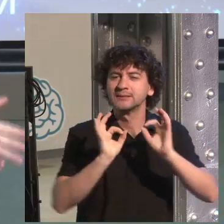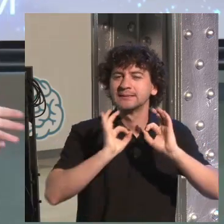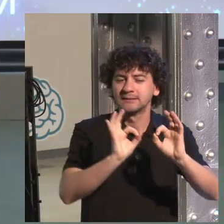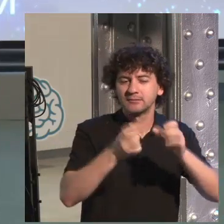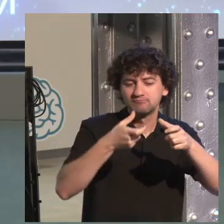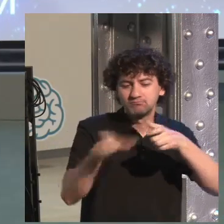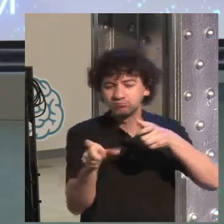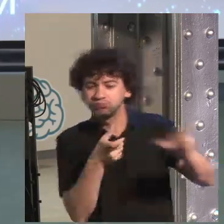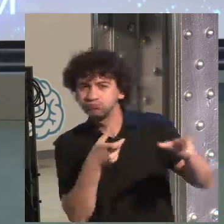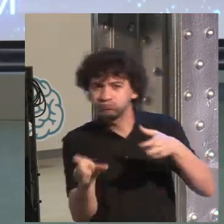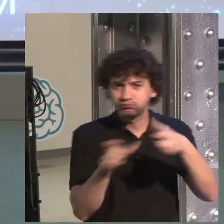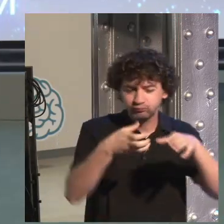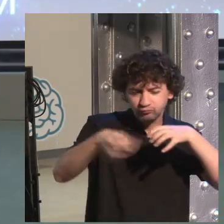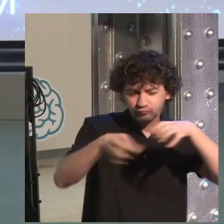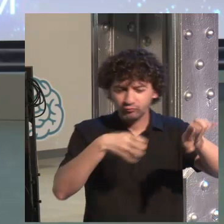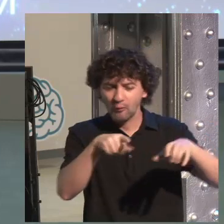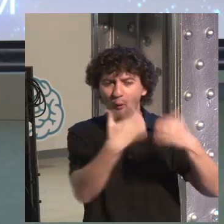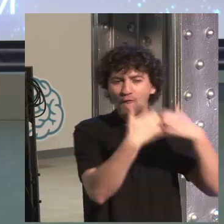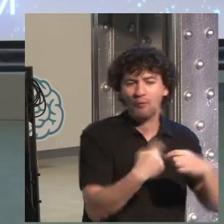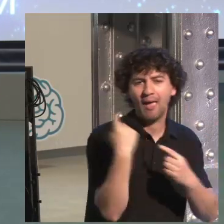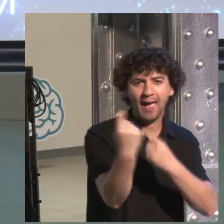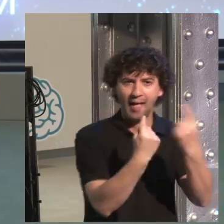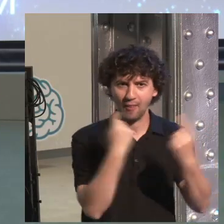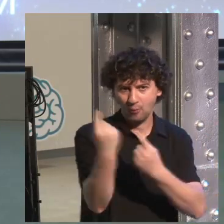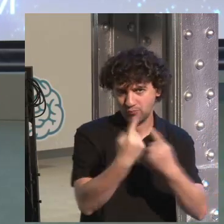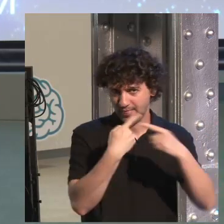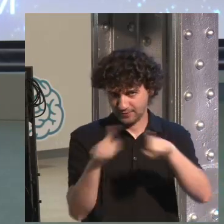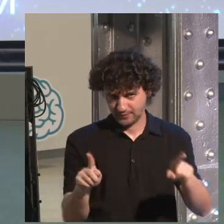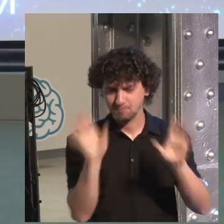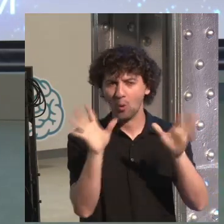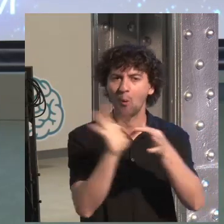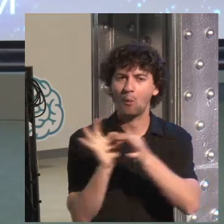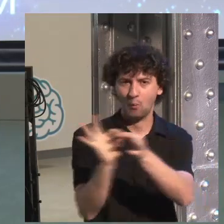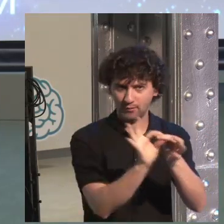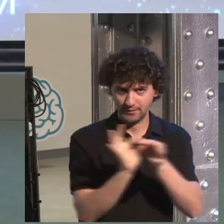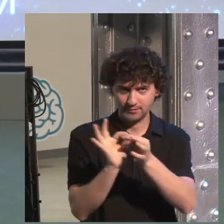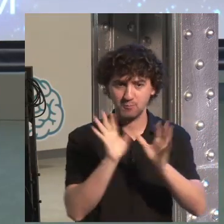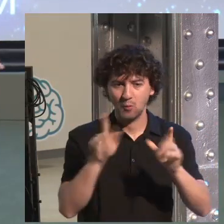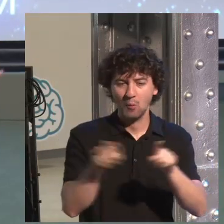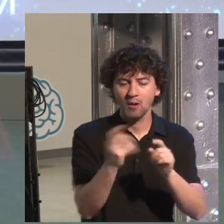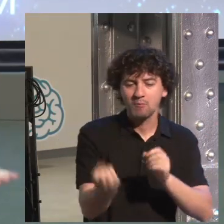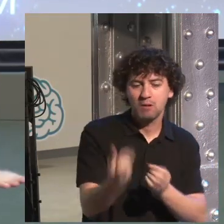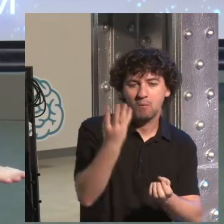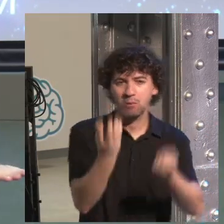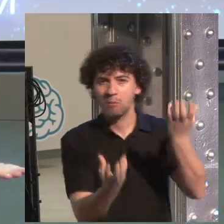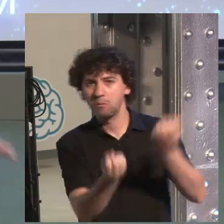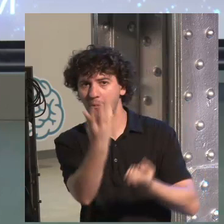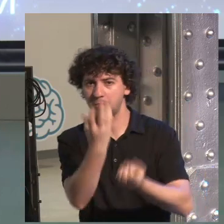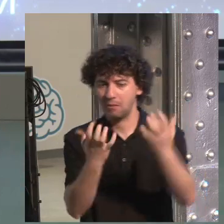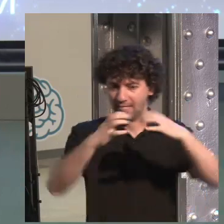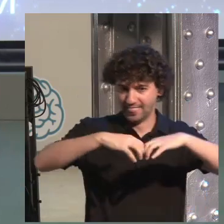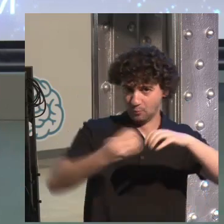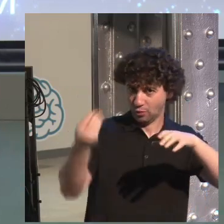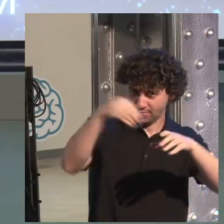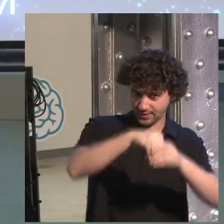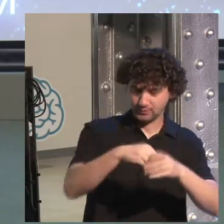con distintas partes que tienen distintas funciones. Eso sí, nosotros lo que hacemos es ir encendiendo, pero es que también vamos apagando